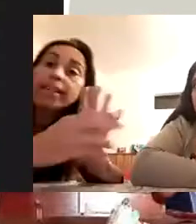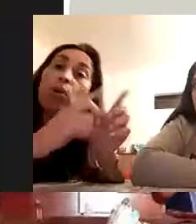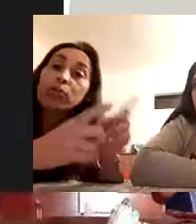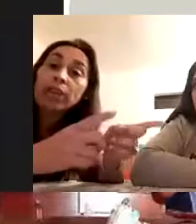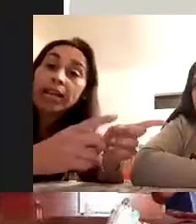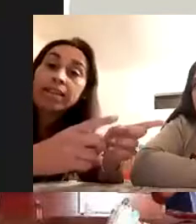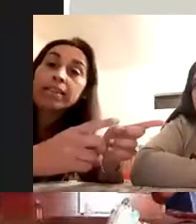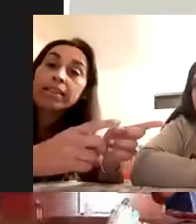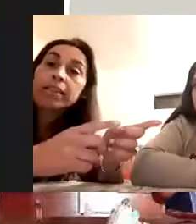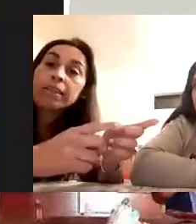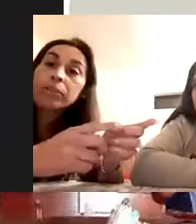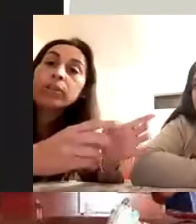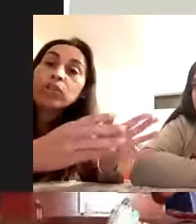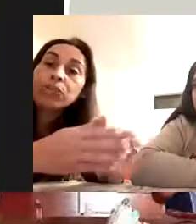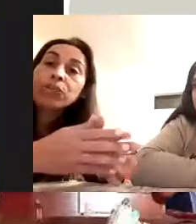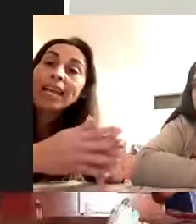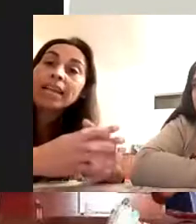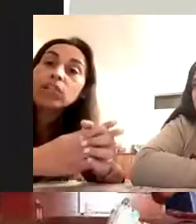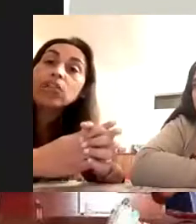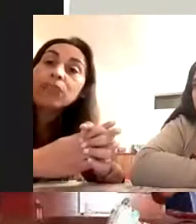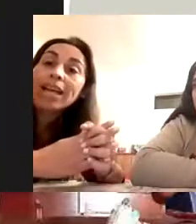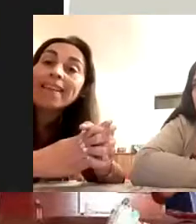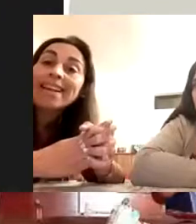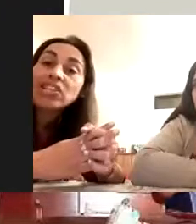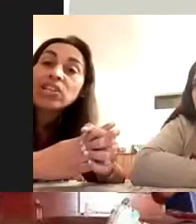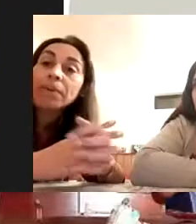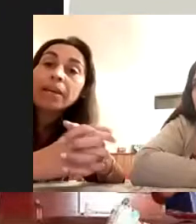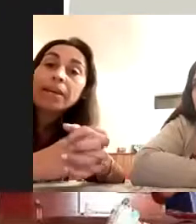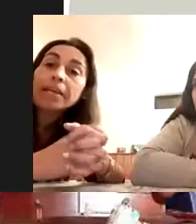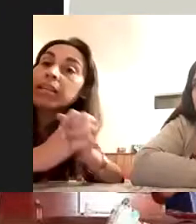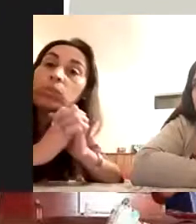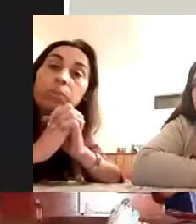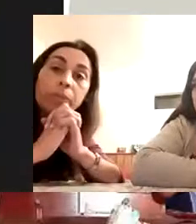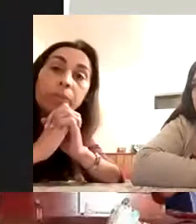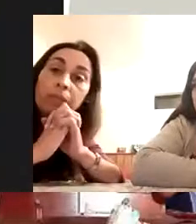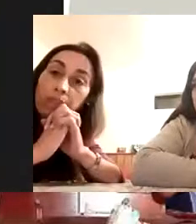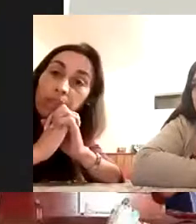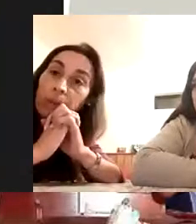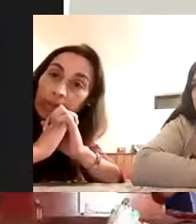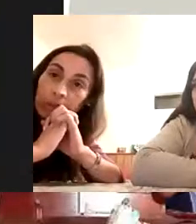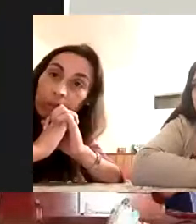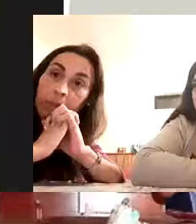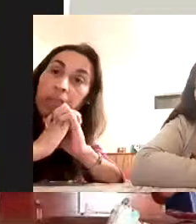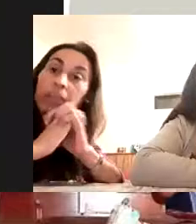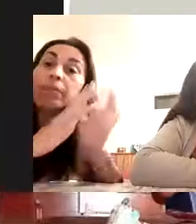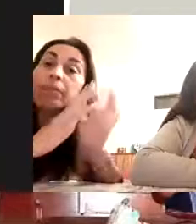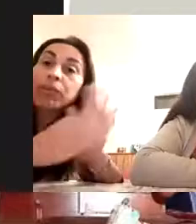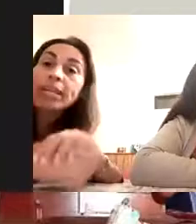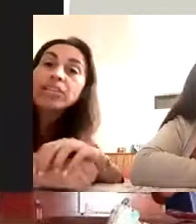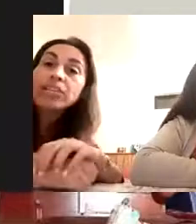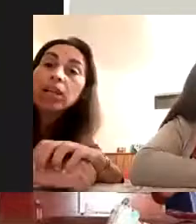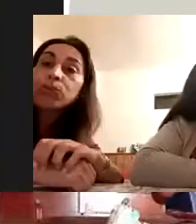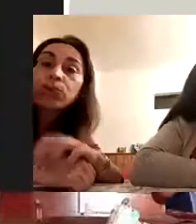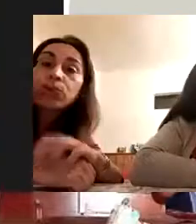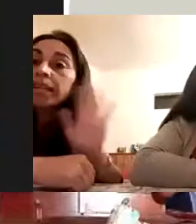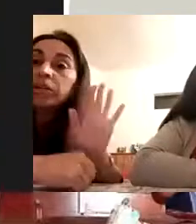tenías opcionales. Habló. Porque yo fui a la del HPV y en ningún momento se habló de esto. Tal vez fue una de las